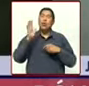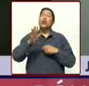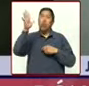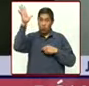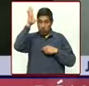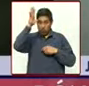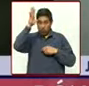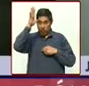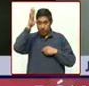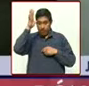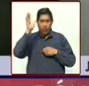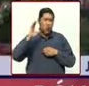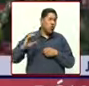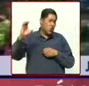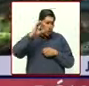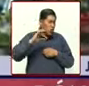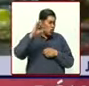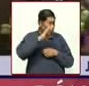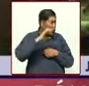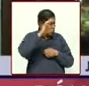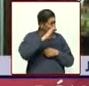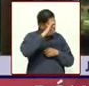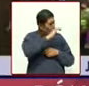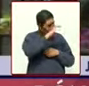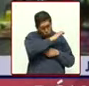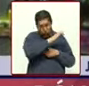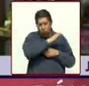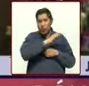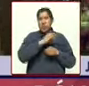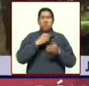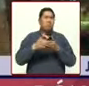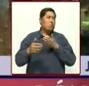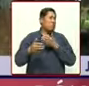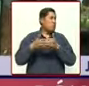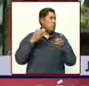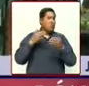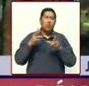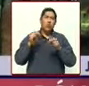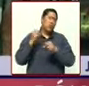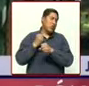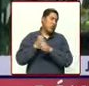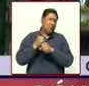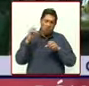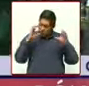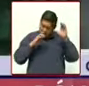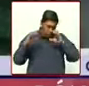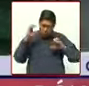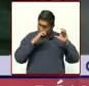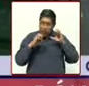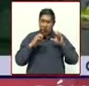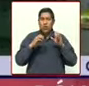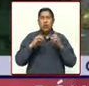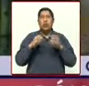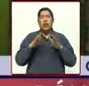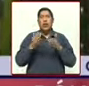lo está buscando prácticamente dejando la vida a un lado. Ya estaría a punto de perder el trabajo si es que en